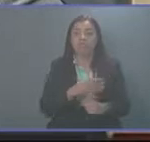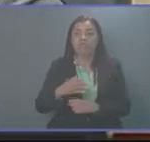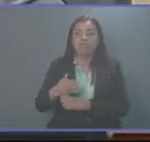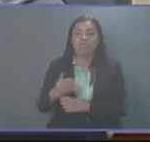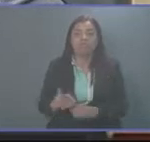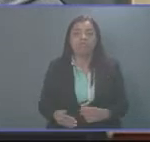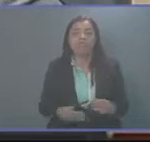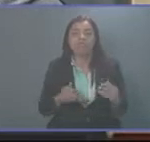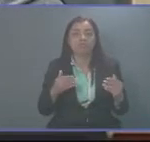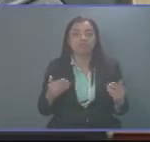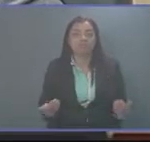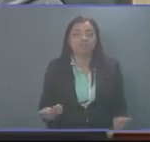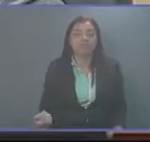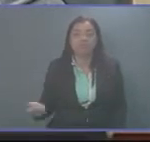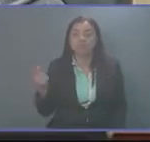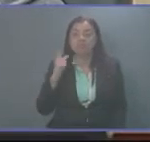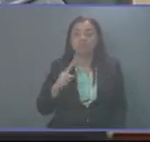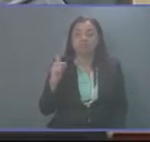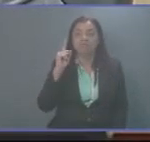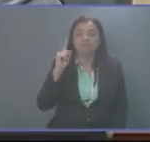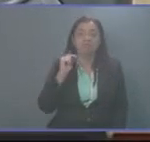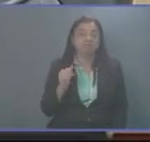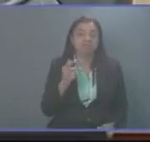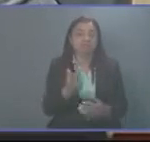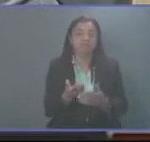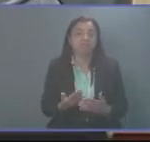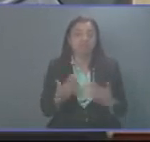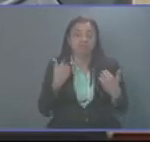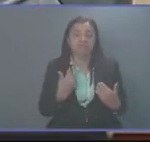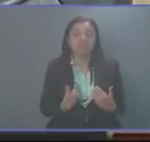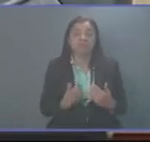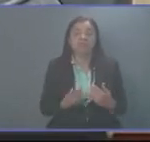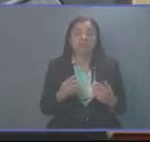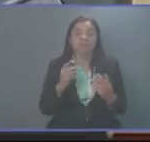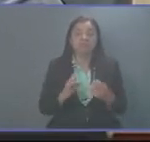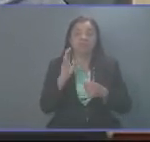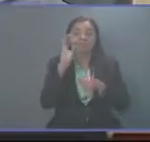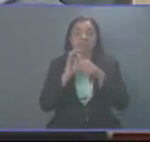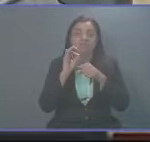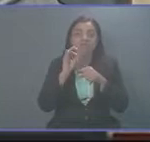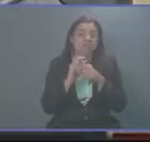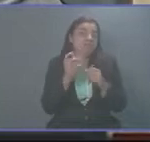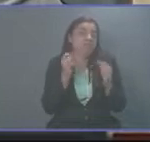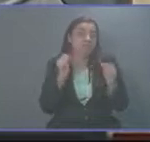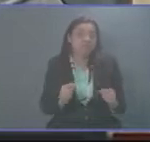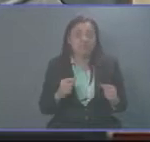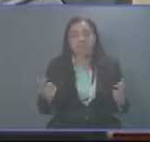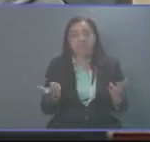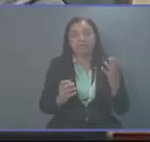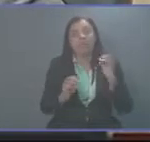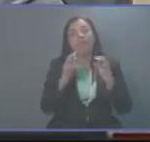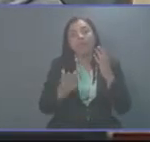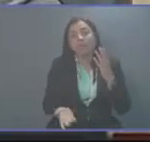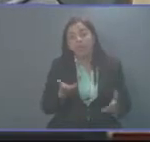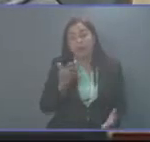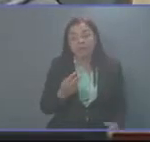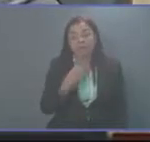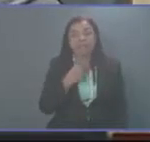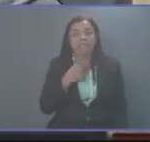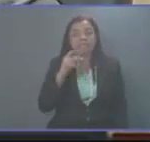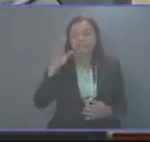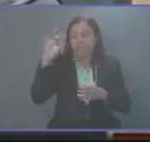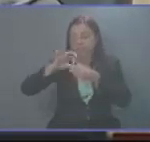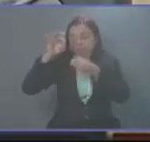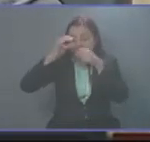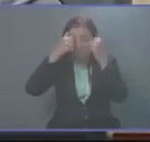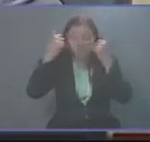que tienen todo el derecho por el número de votos de hacerlo, o quizás tienen quizás la mayoría de votos,